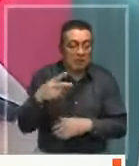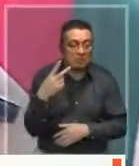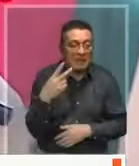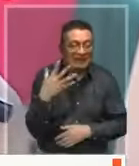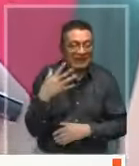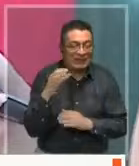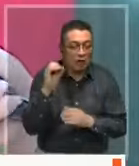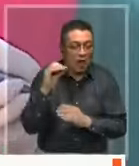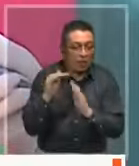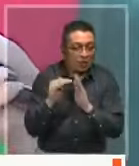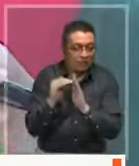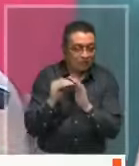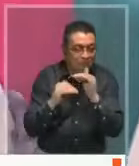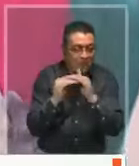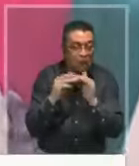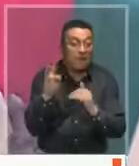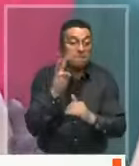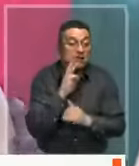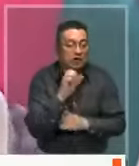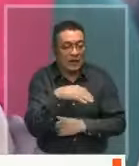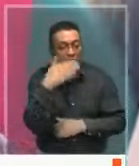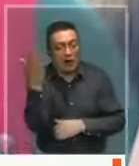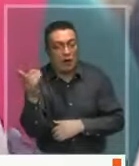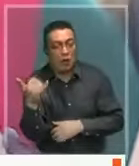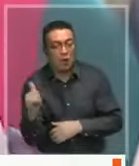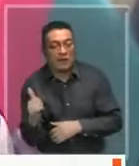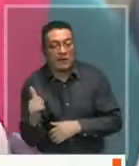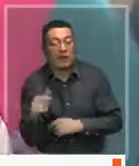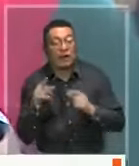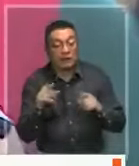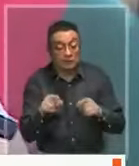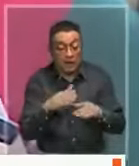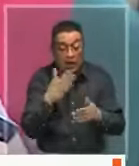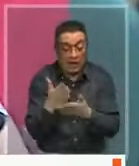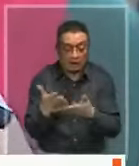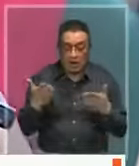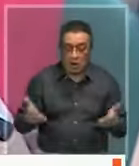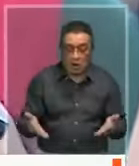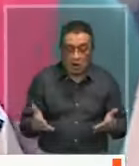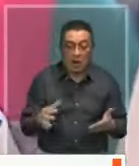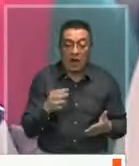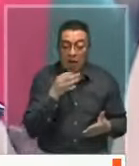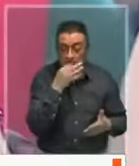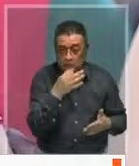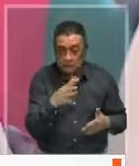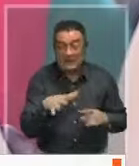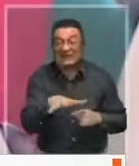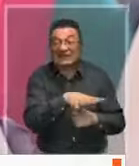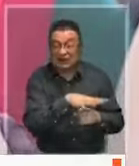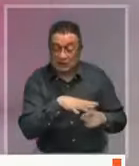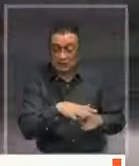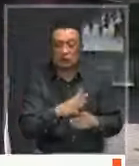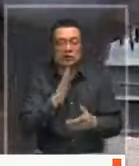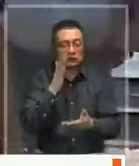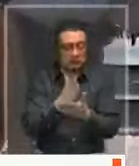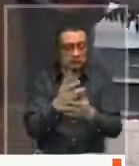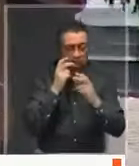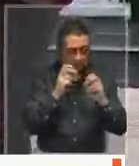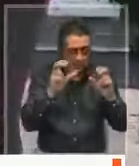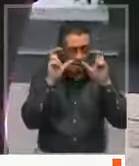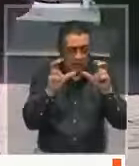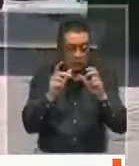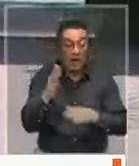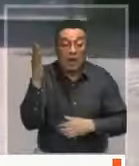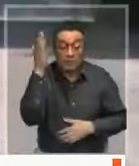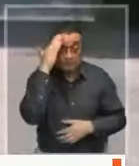25 grados, sobre todo de la noche de miércoles a jueves. Por lo menos el pronóstico hasta ahora, son situaciones que hay que estar muy atentos. Acuérdense